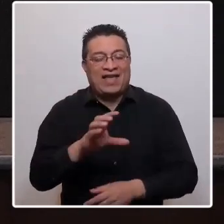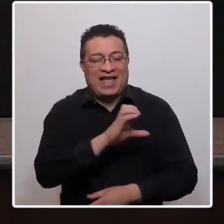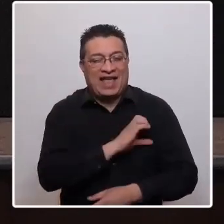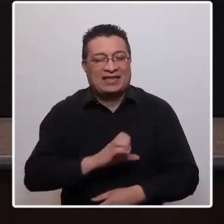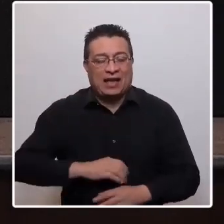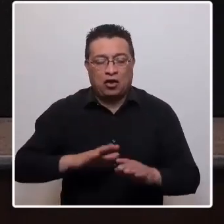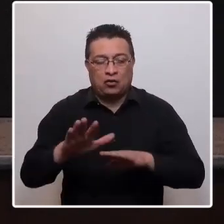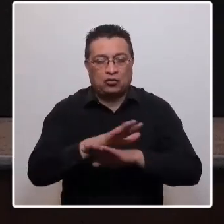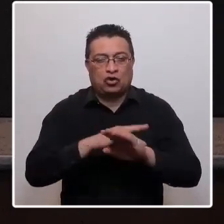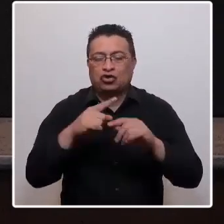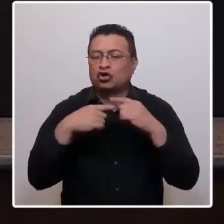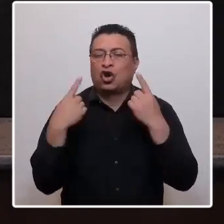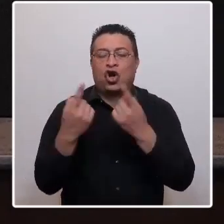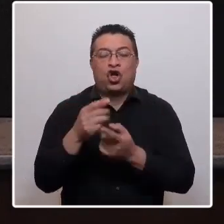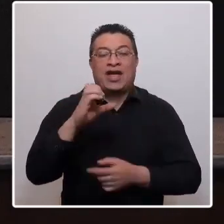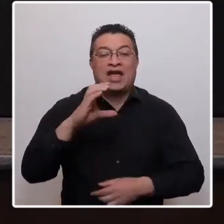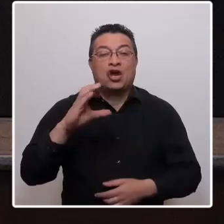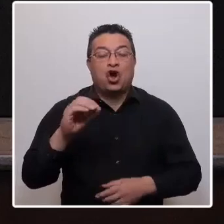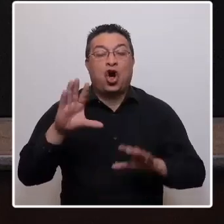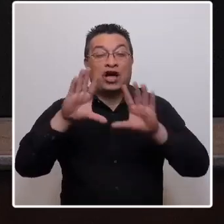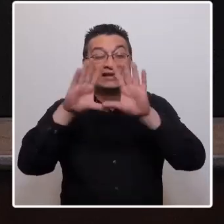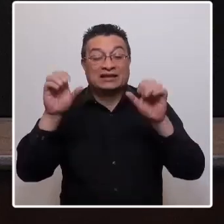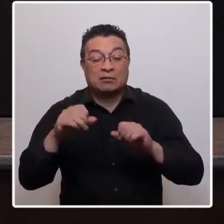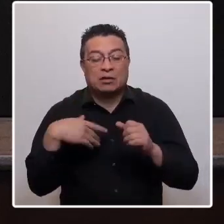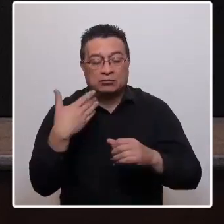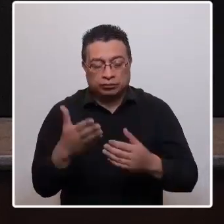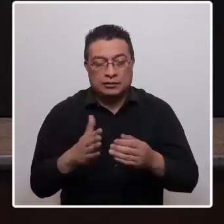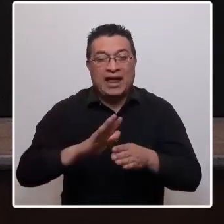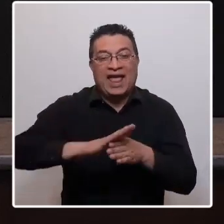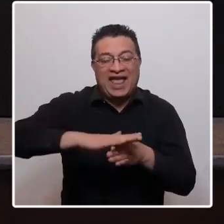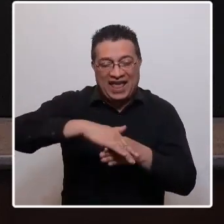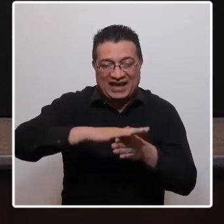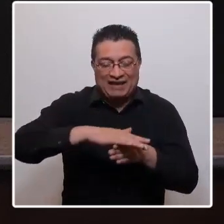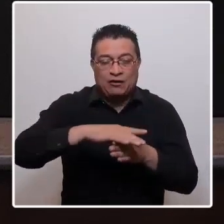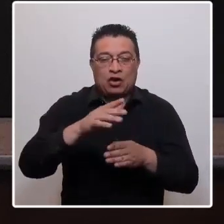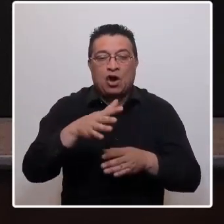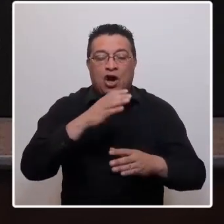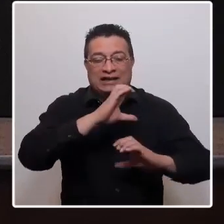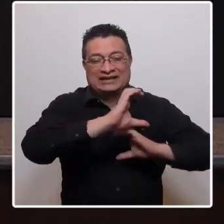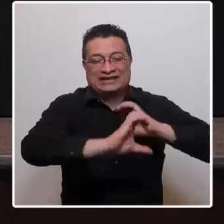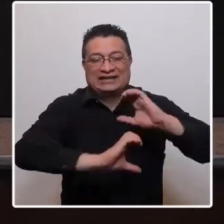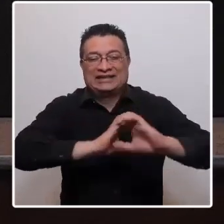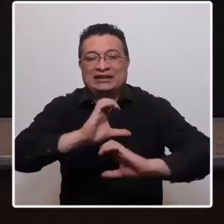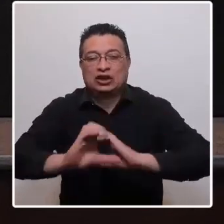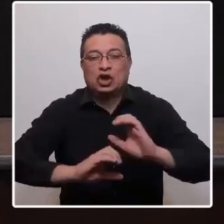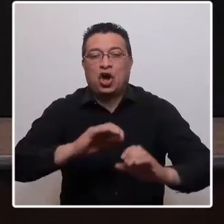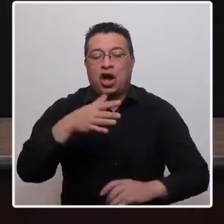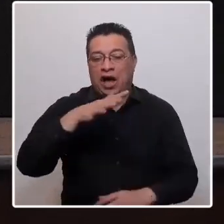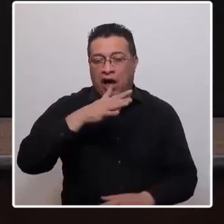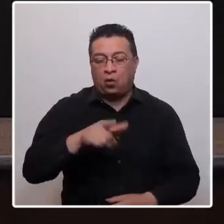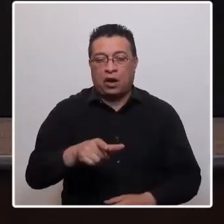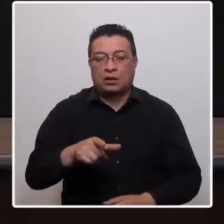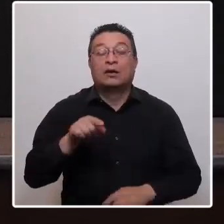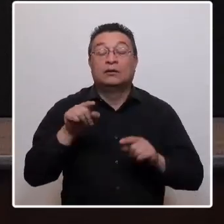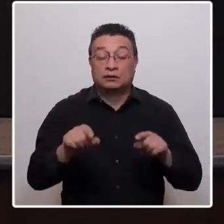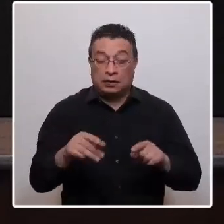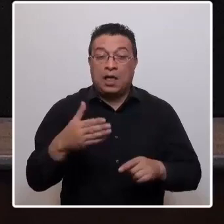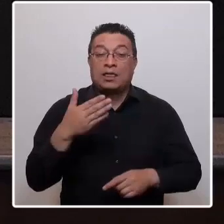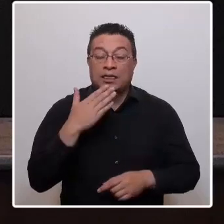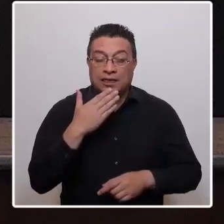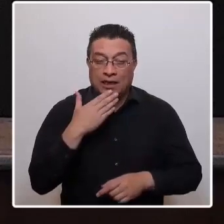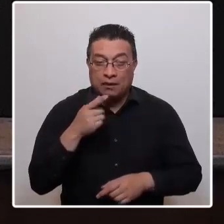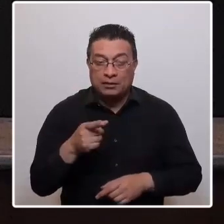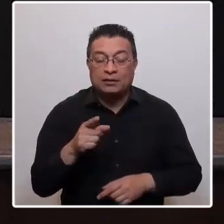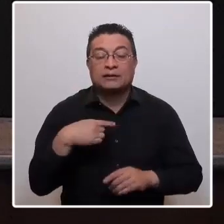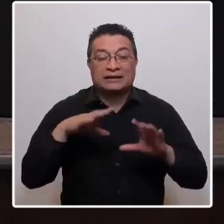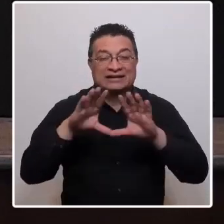los ecosistemas que contribuyen al equilibrio del ciclo de agua. Quiero referirme también al